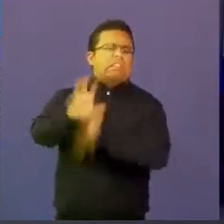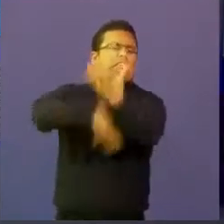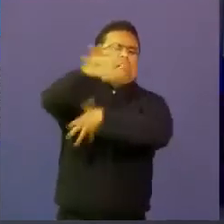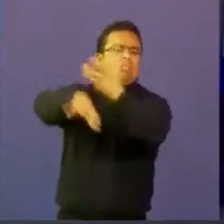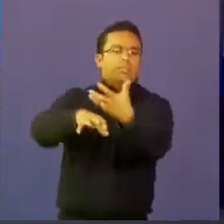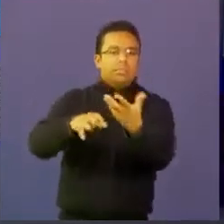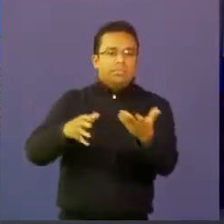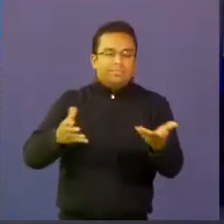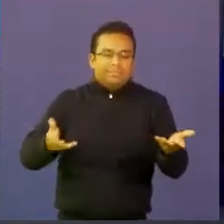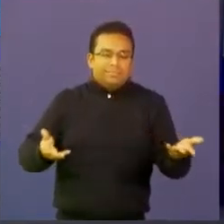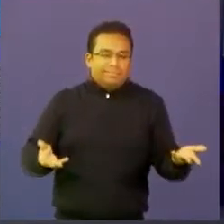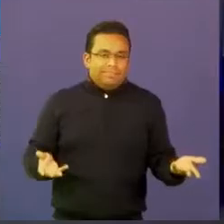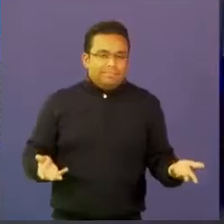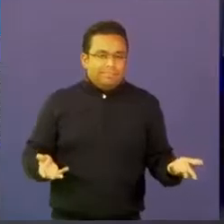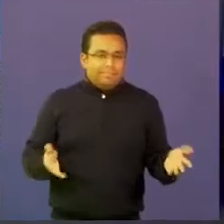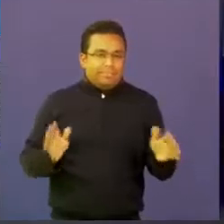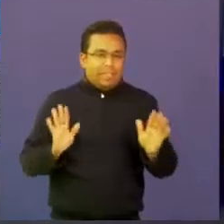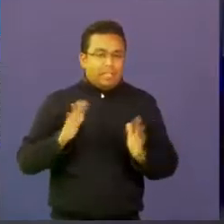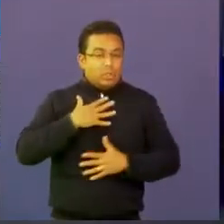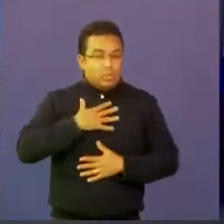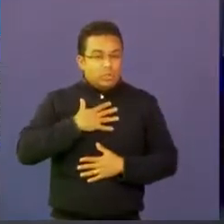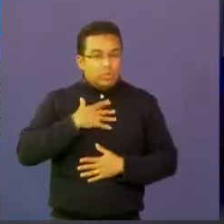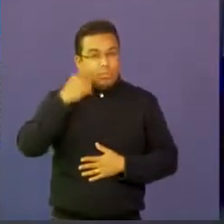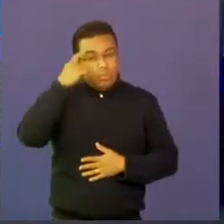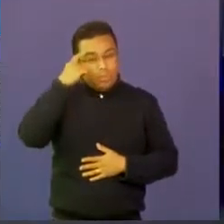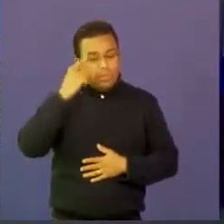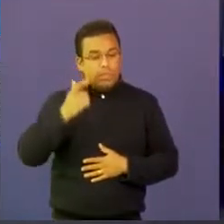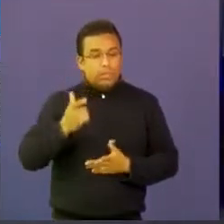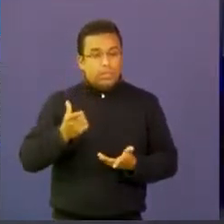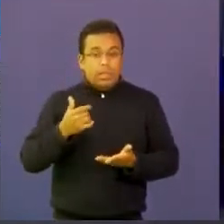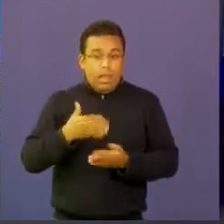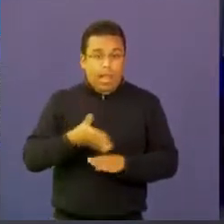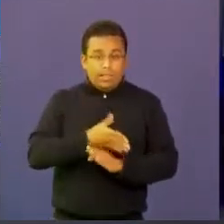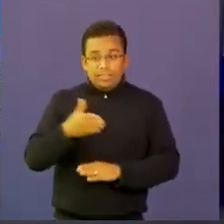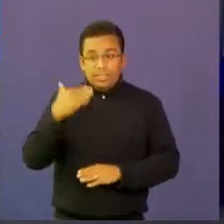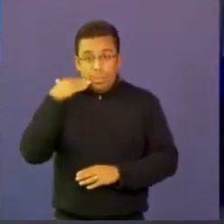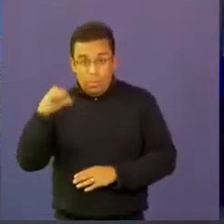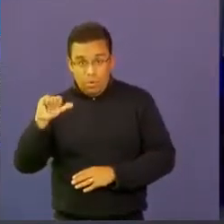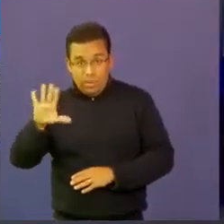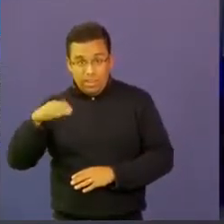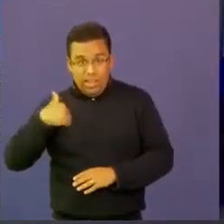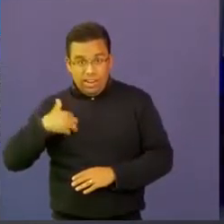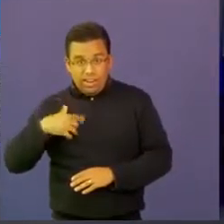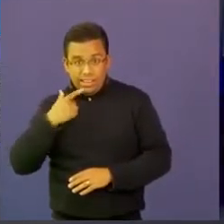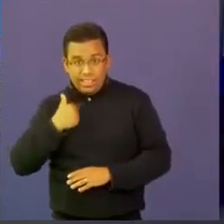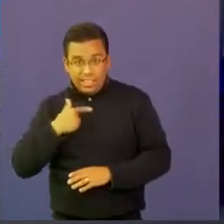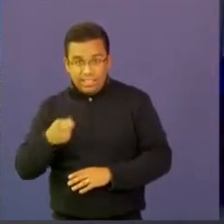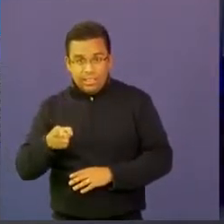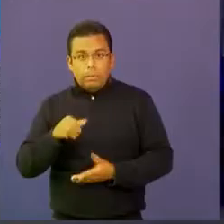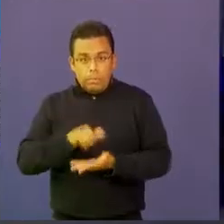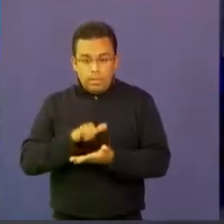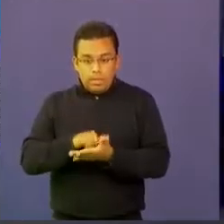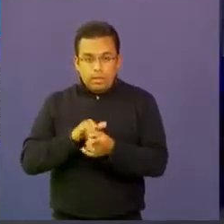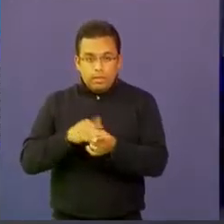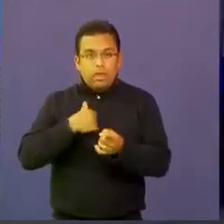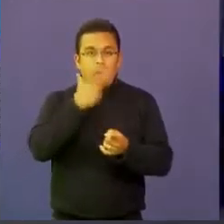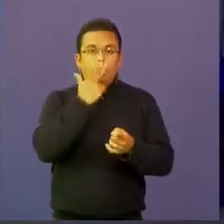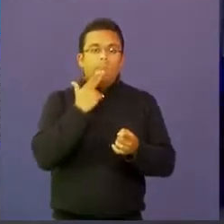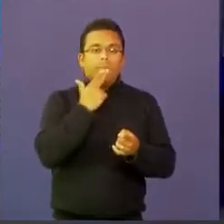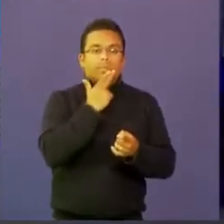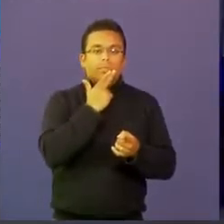pues esa manera yo creo que como nos comentó Jimena hay que tener un pacto entre el docente y los